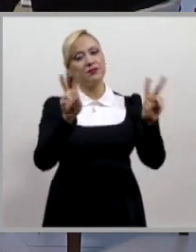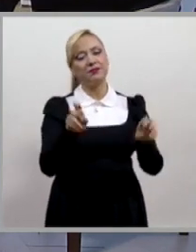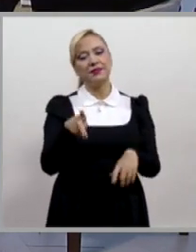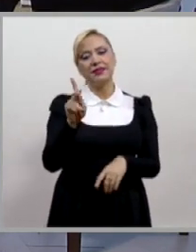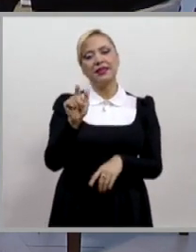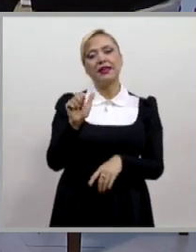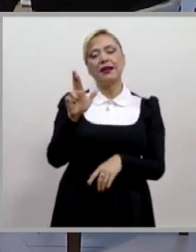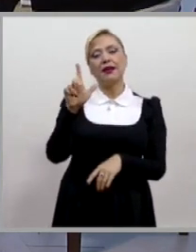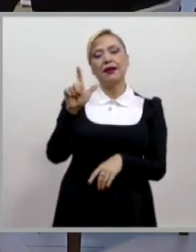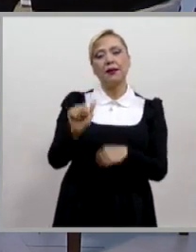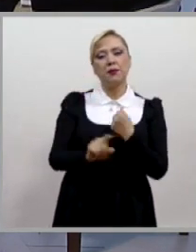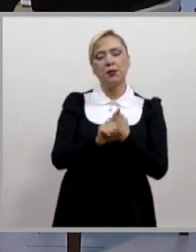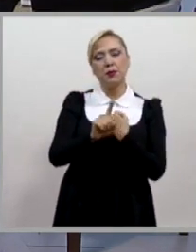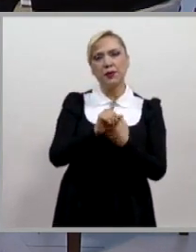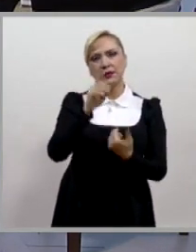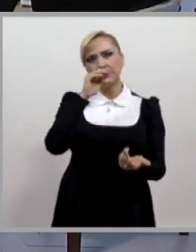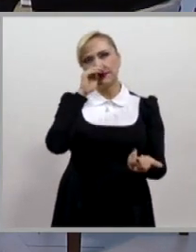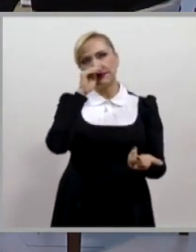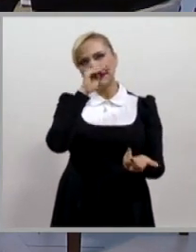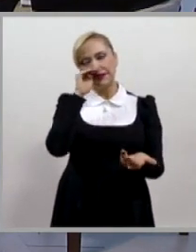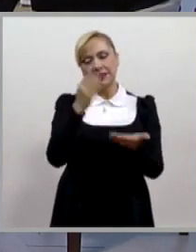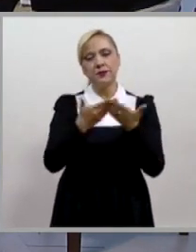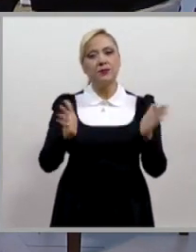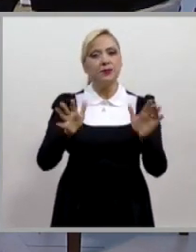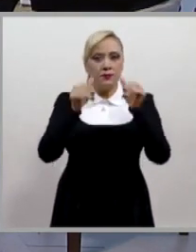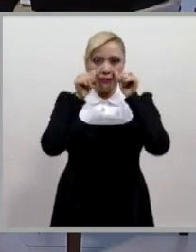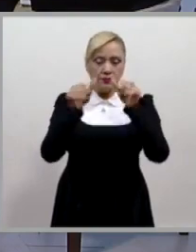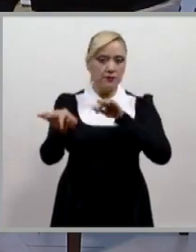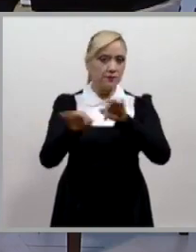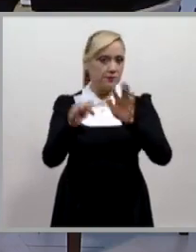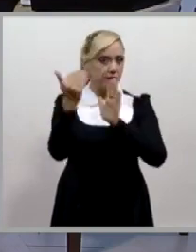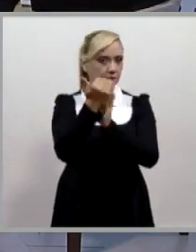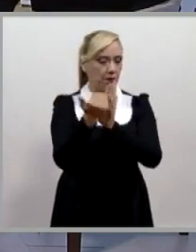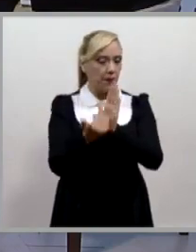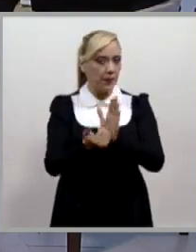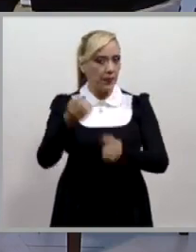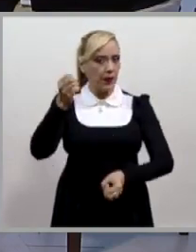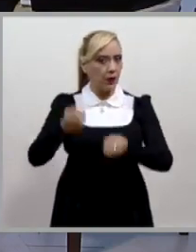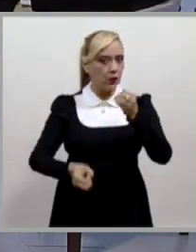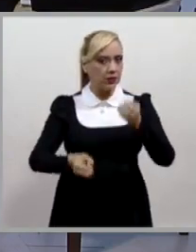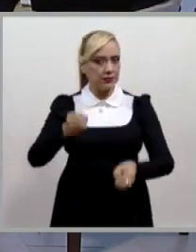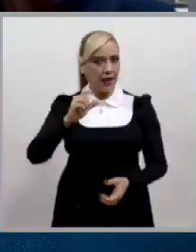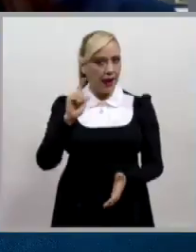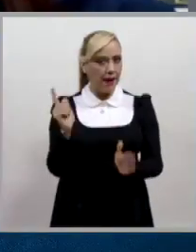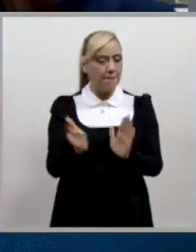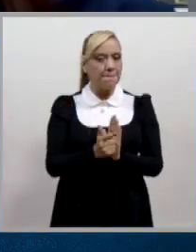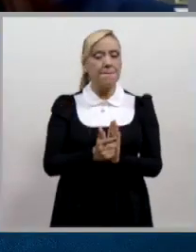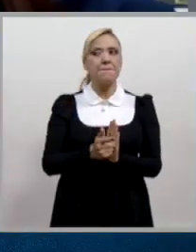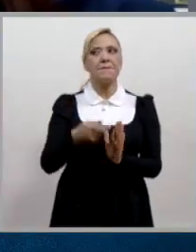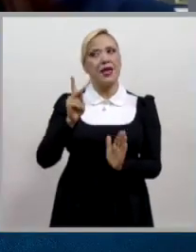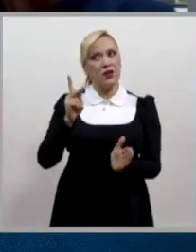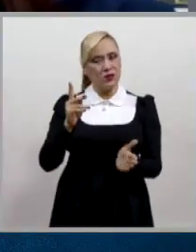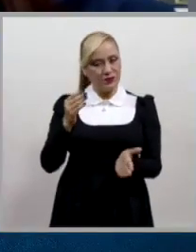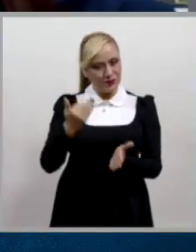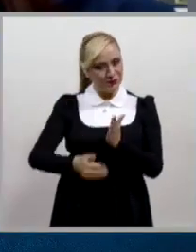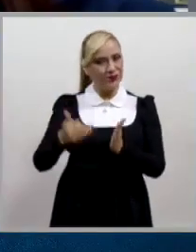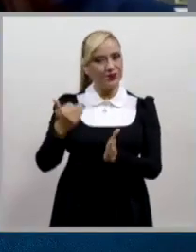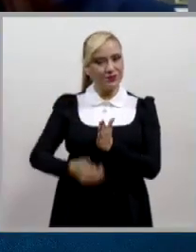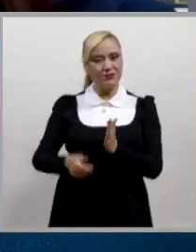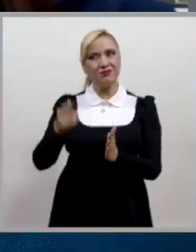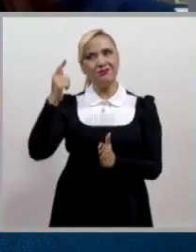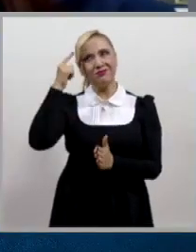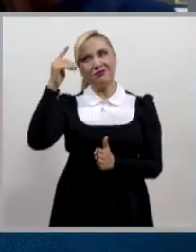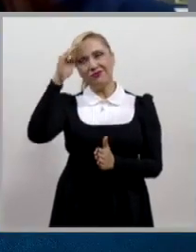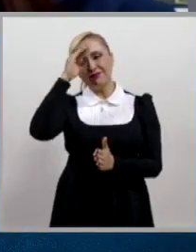sobre los retos es, y que ha entrado ya en la agenda judicial, creo yo, de manera muy presente, pero creo que hay muchas cosas por hacer y reflexionar,